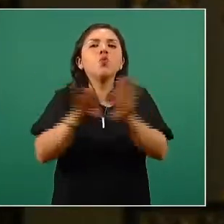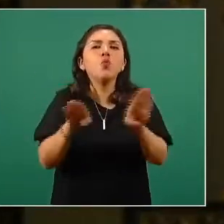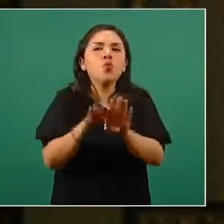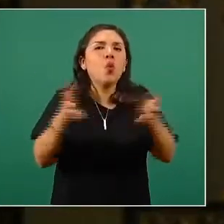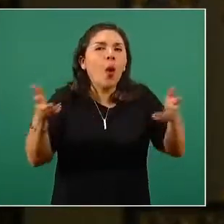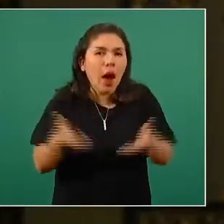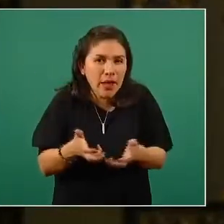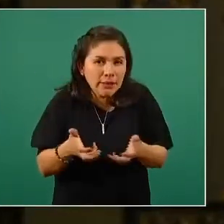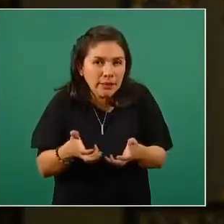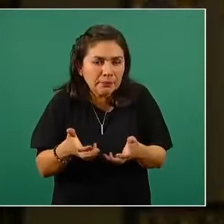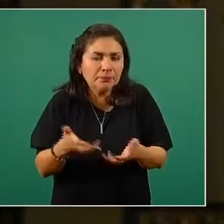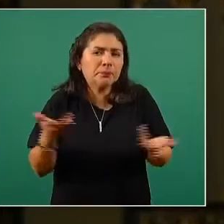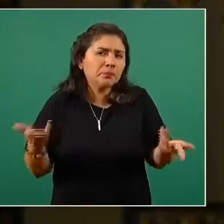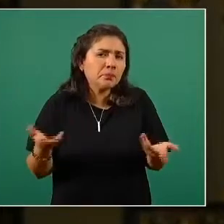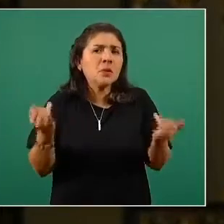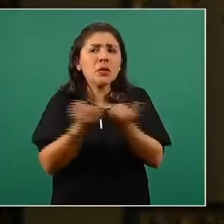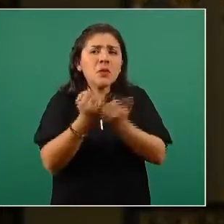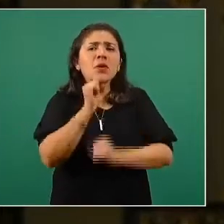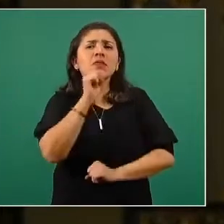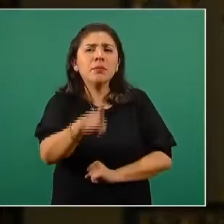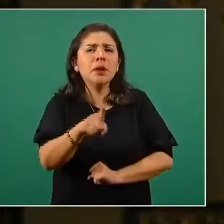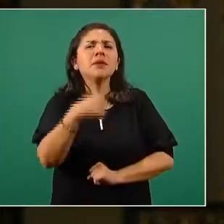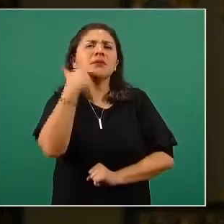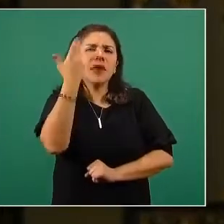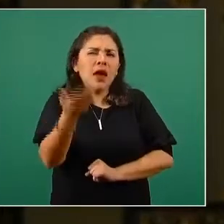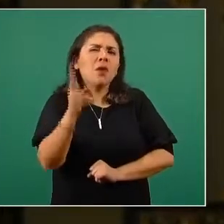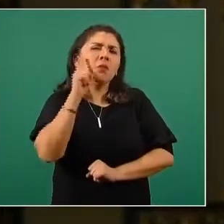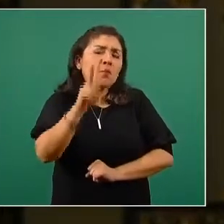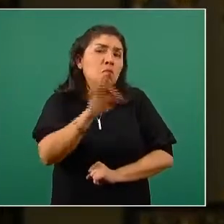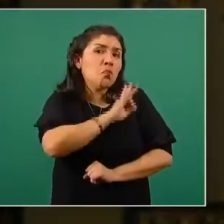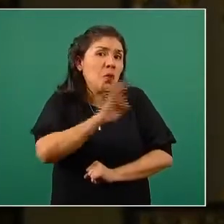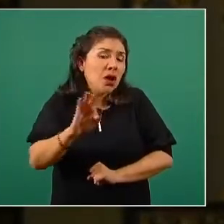cabo. Y junto con eso también me gustaría ver